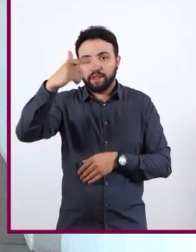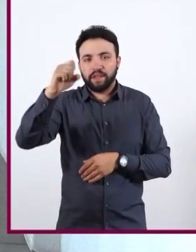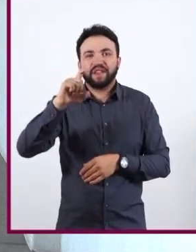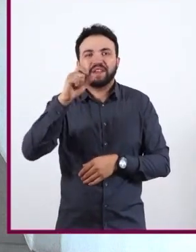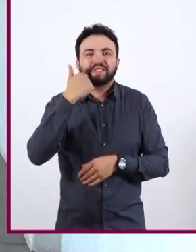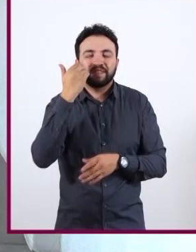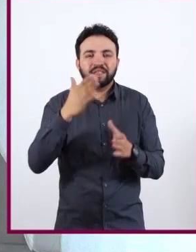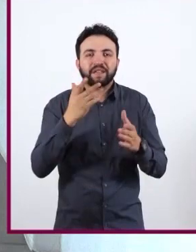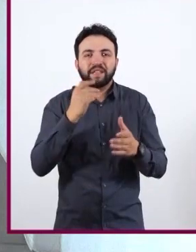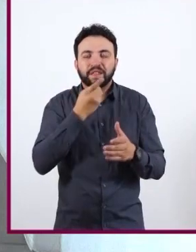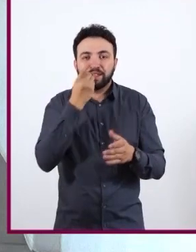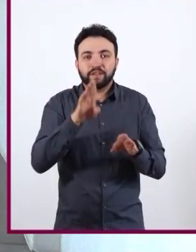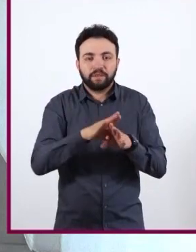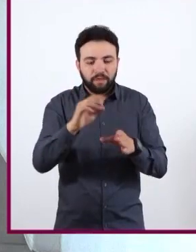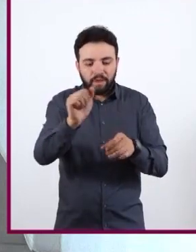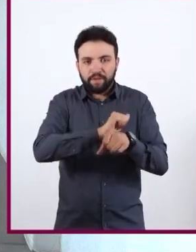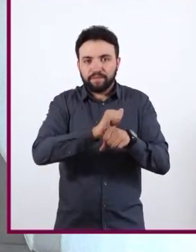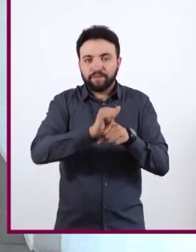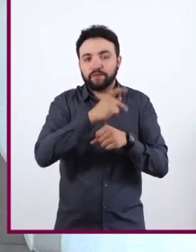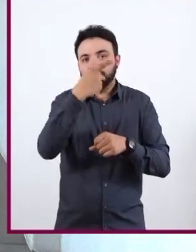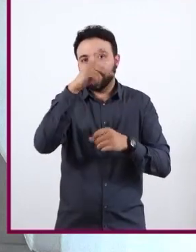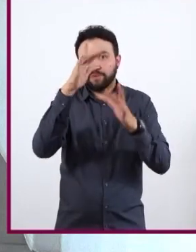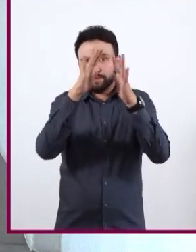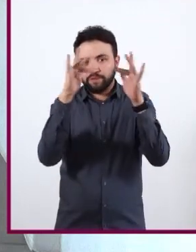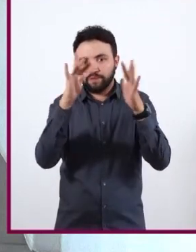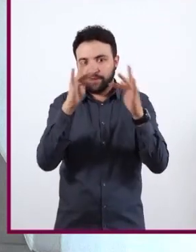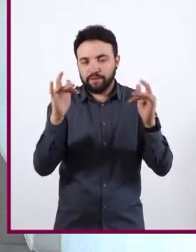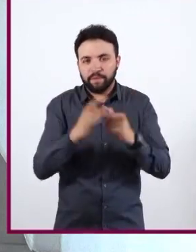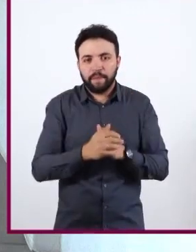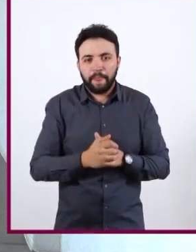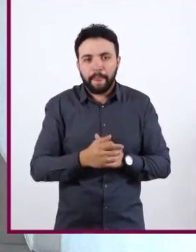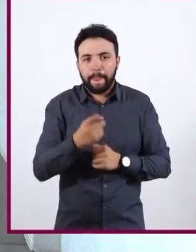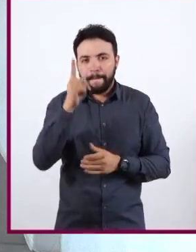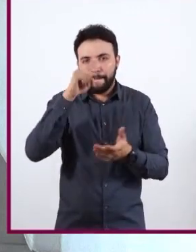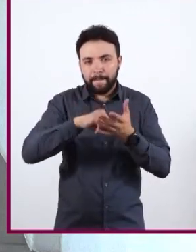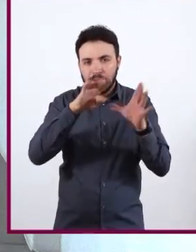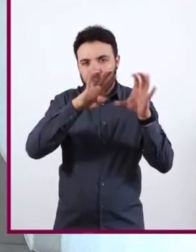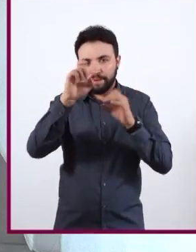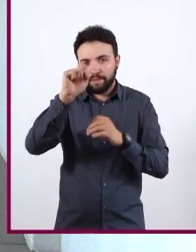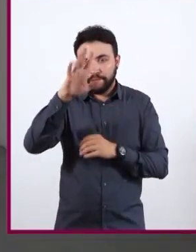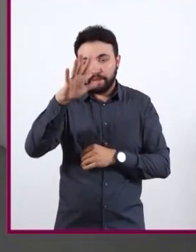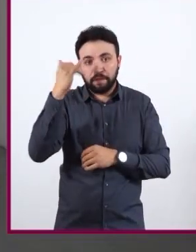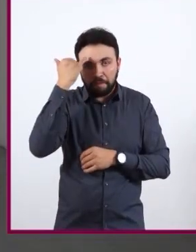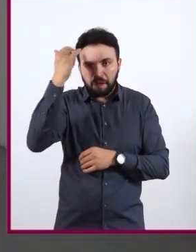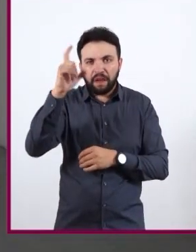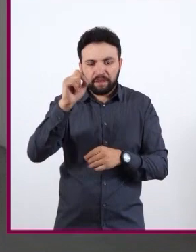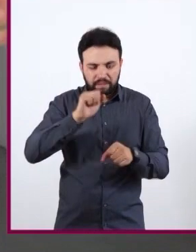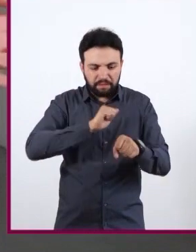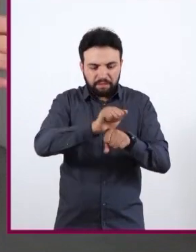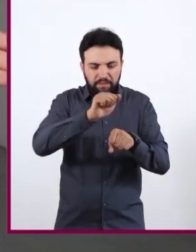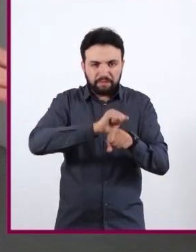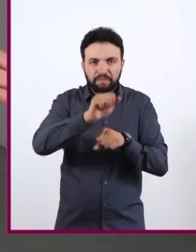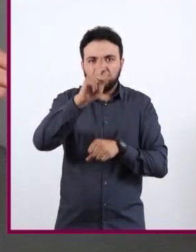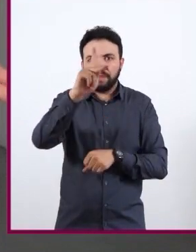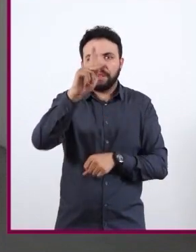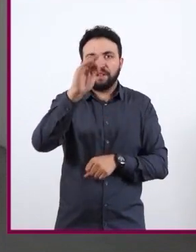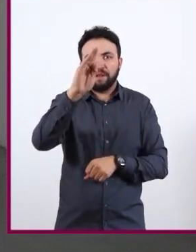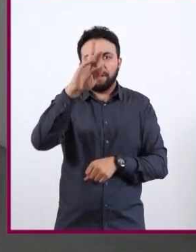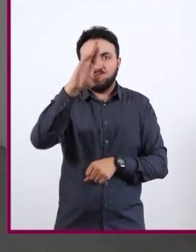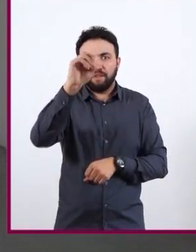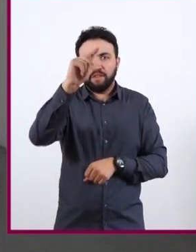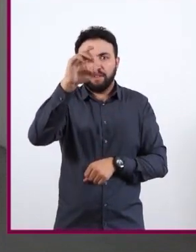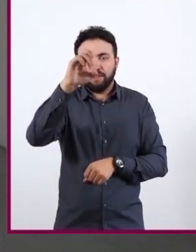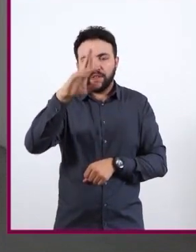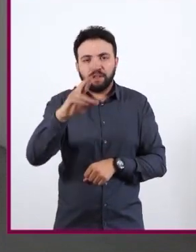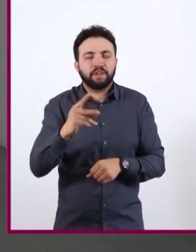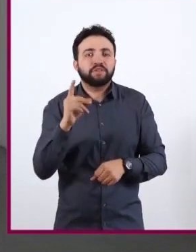frotar, y que aparentemente fue inventada por el artista Max Ernst en 1925. Solamente necesitaremos